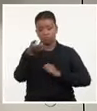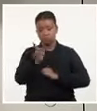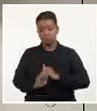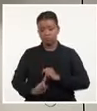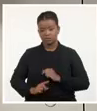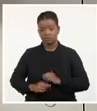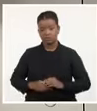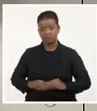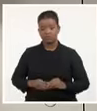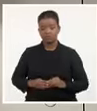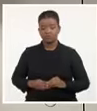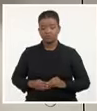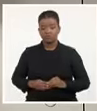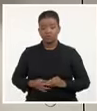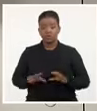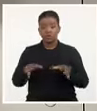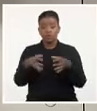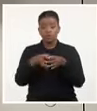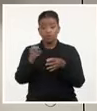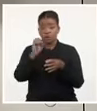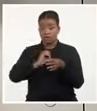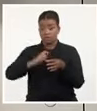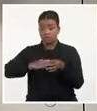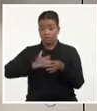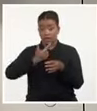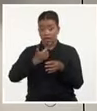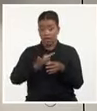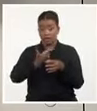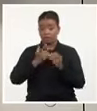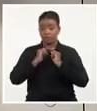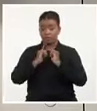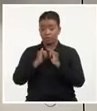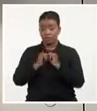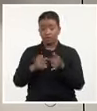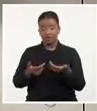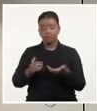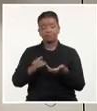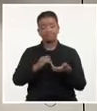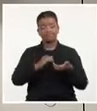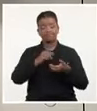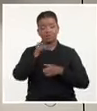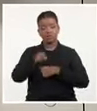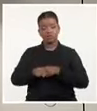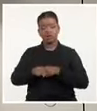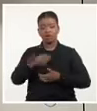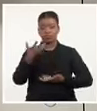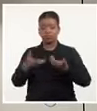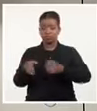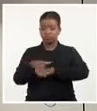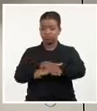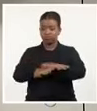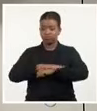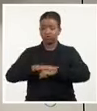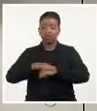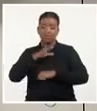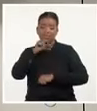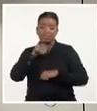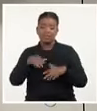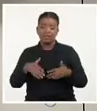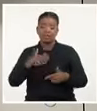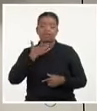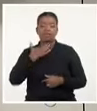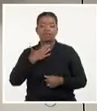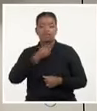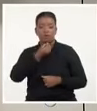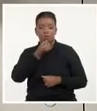esa ciudad. El comité organizador de Arte en la Rampa expresa su solidaridad con los lesionados y el siniestro y les transmite los deseos de